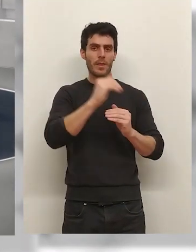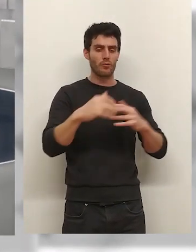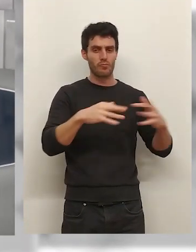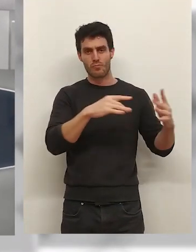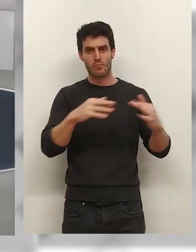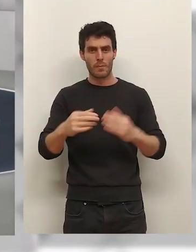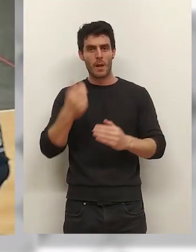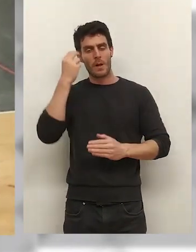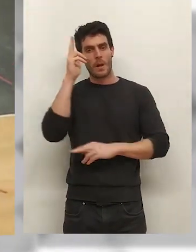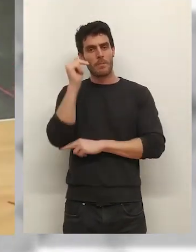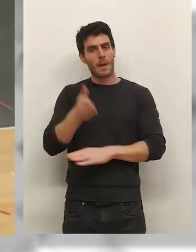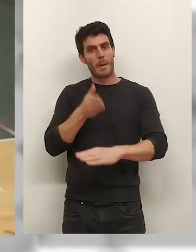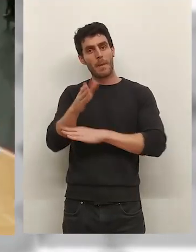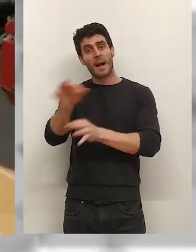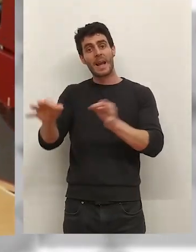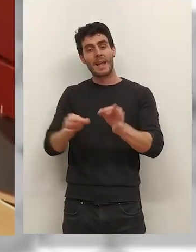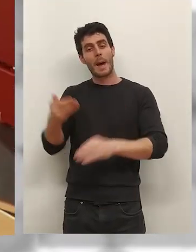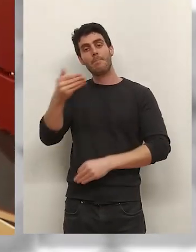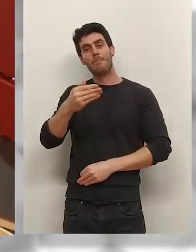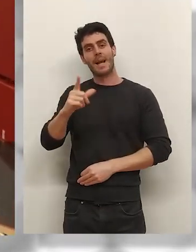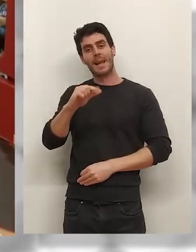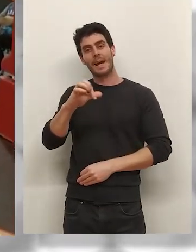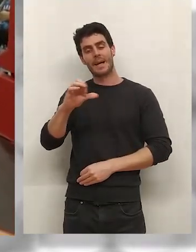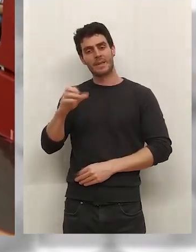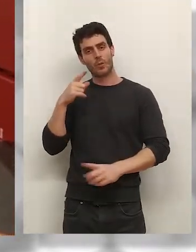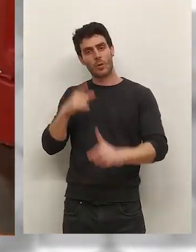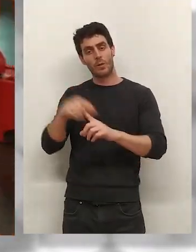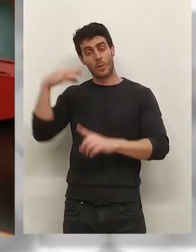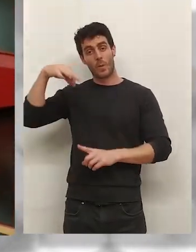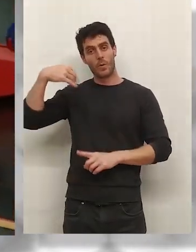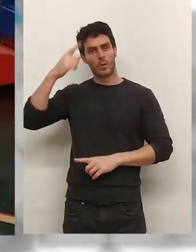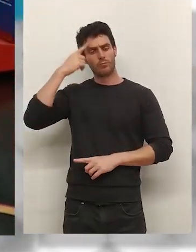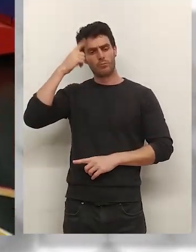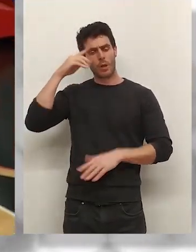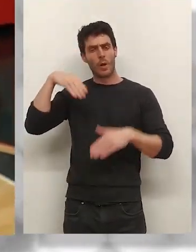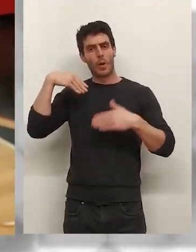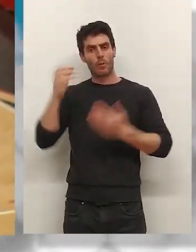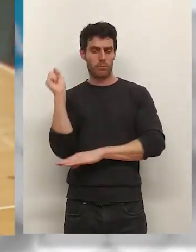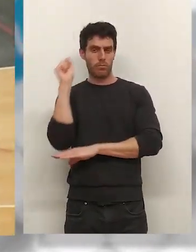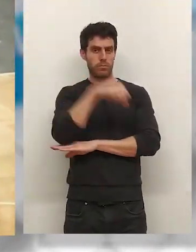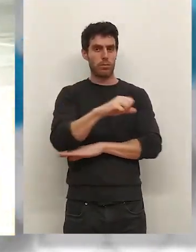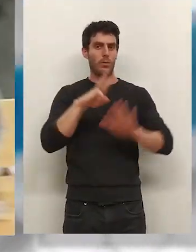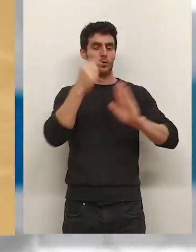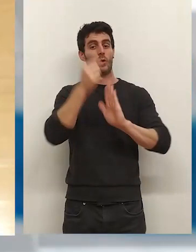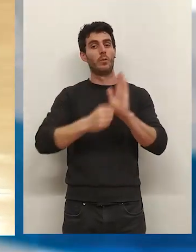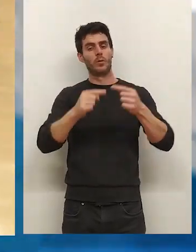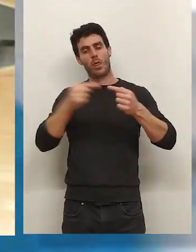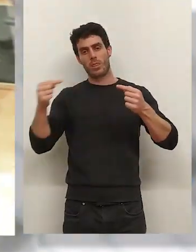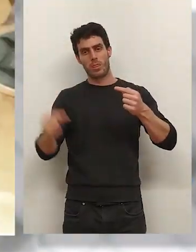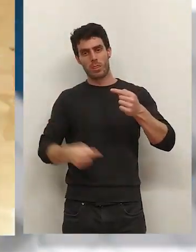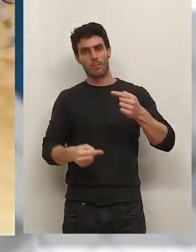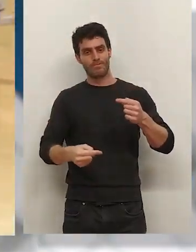Los riojanos viajarán el viernes a Tierras Baleares y lo harán con un único objetivo en su mente, el de remontar 8 puntos a un